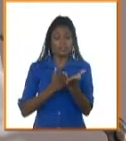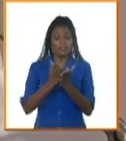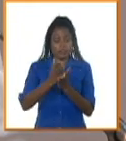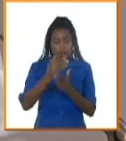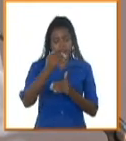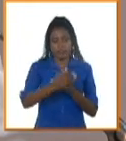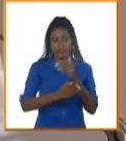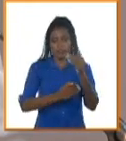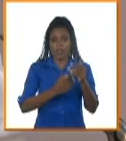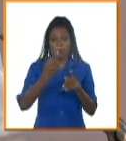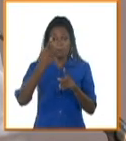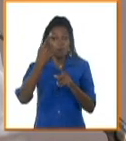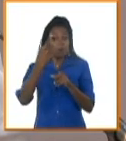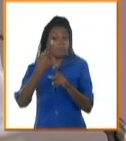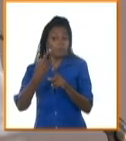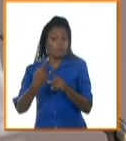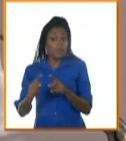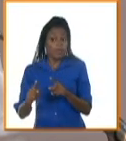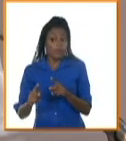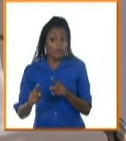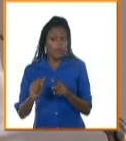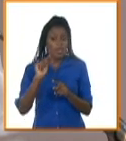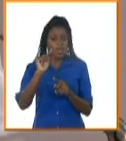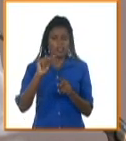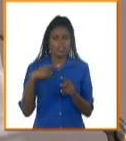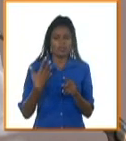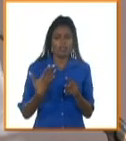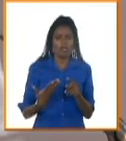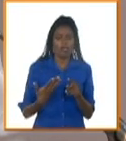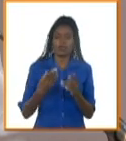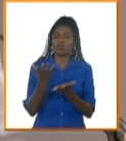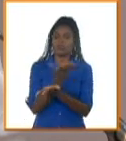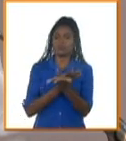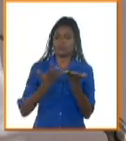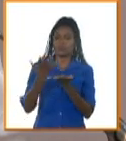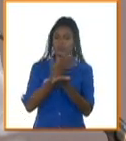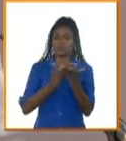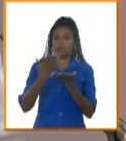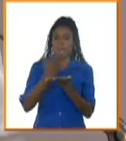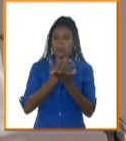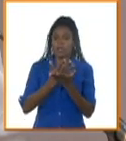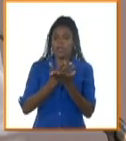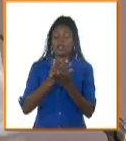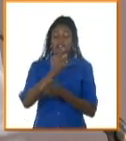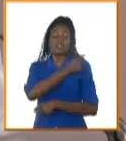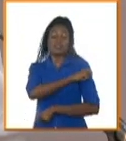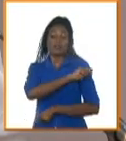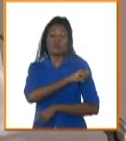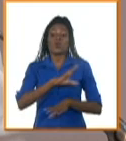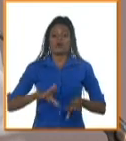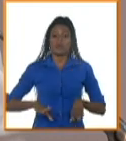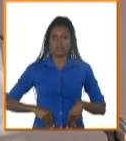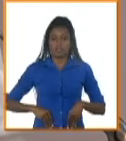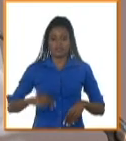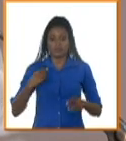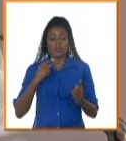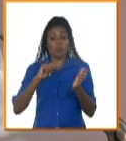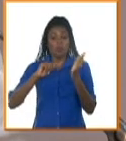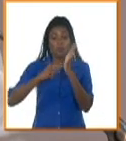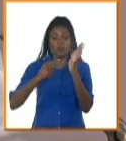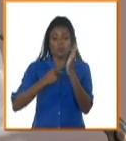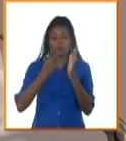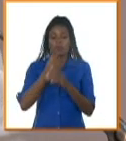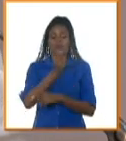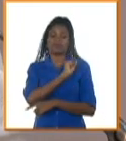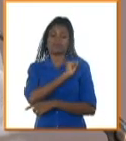proceso pero hay que eso lleva ese intercambio ese convencimiento y llegar a un punto en el cual realmente haya que